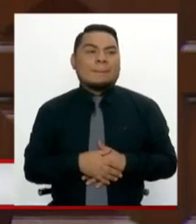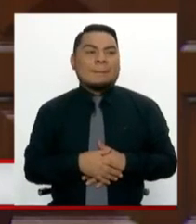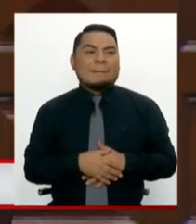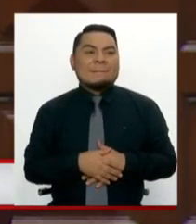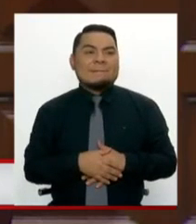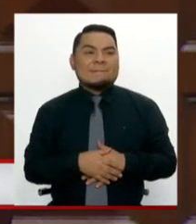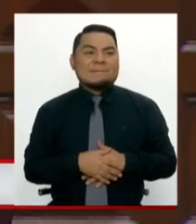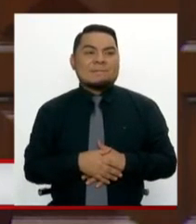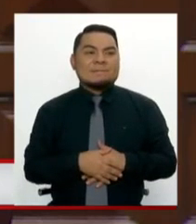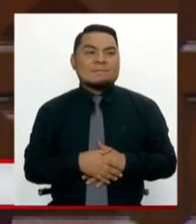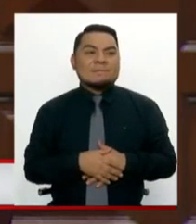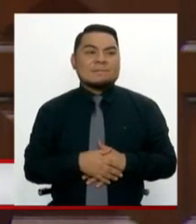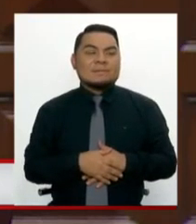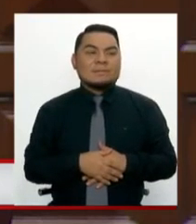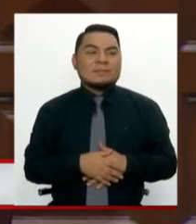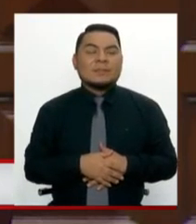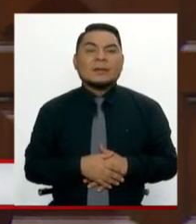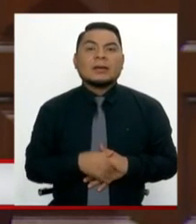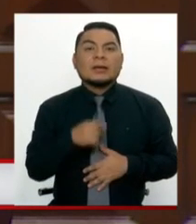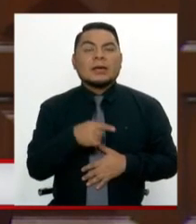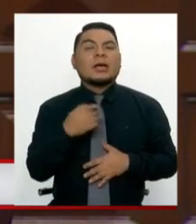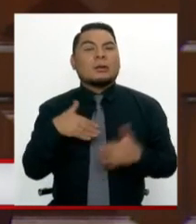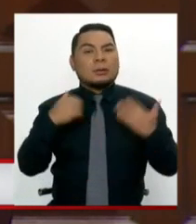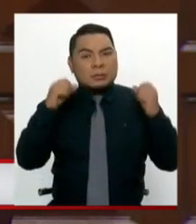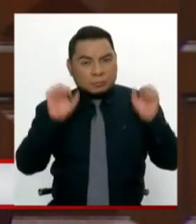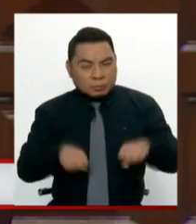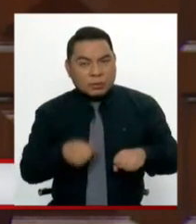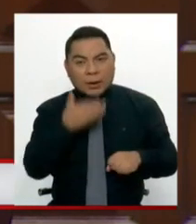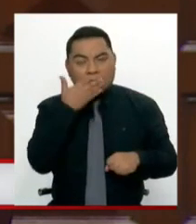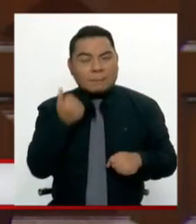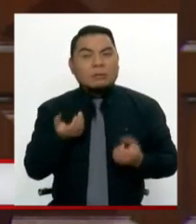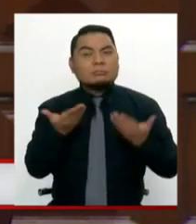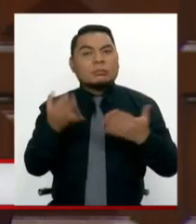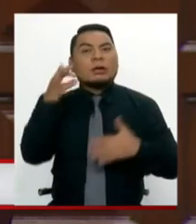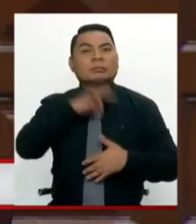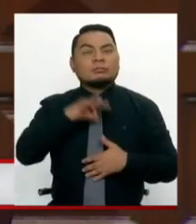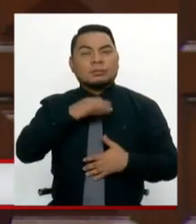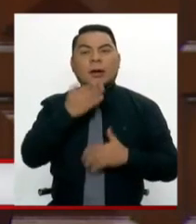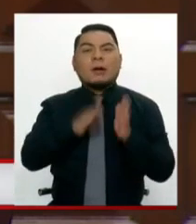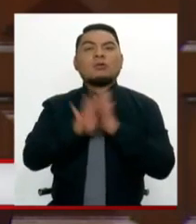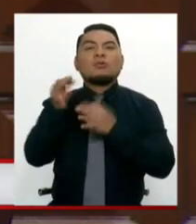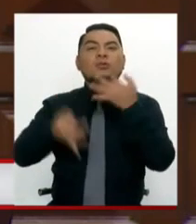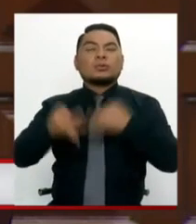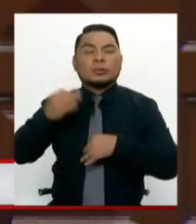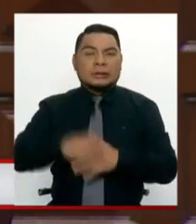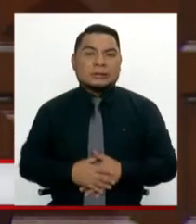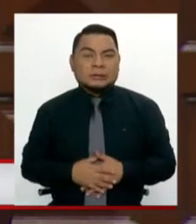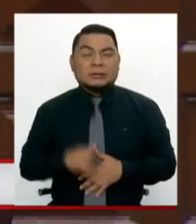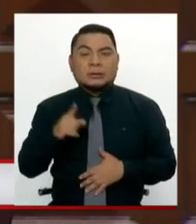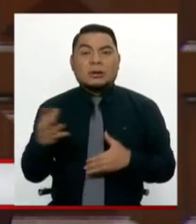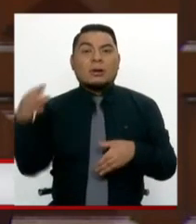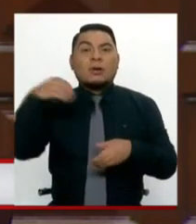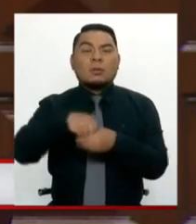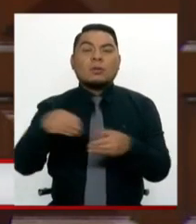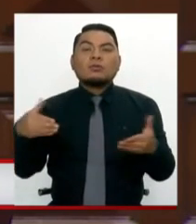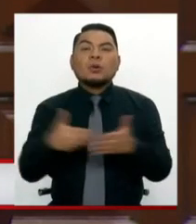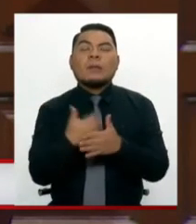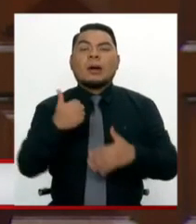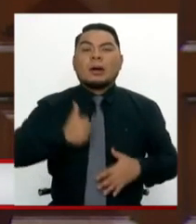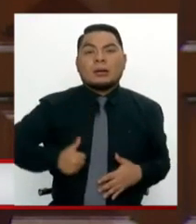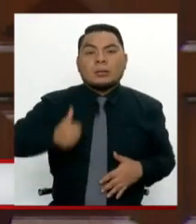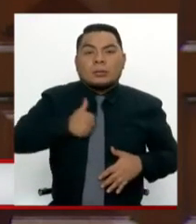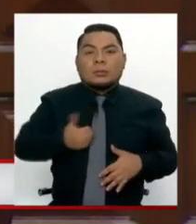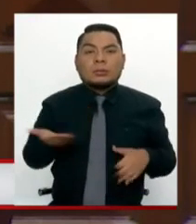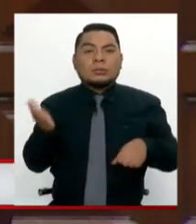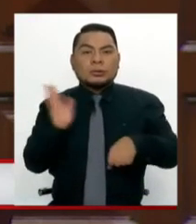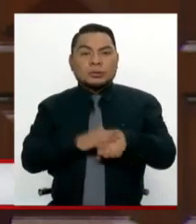el tipo delictivo para posibilitar mayor eficacia a la justicia. De otro lado, incorpora una nueva conducta